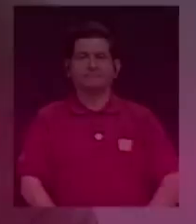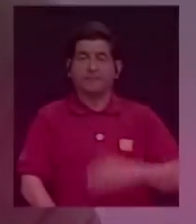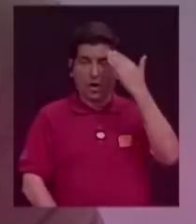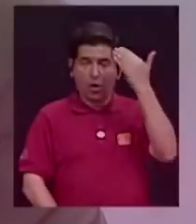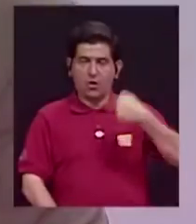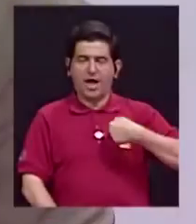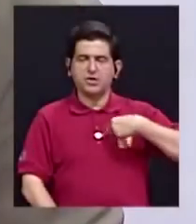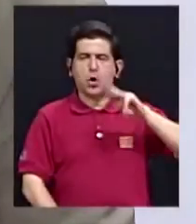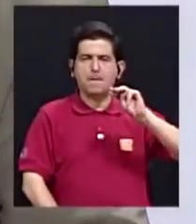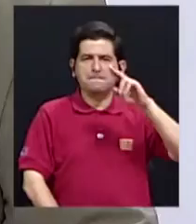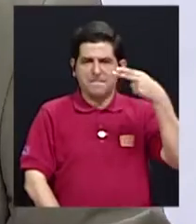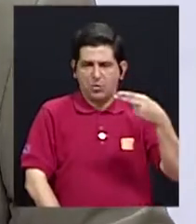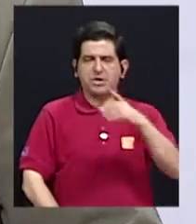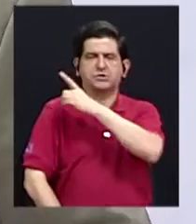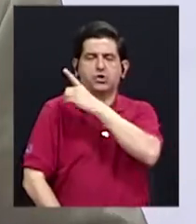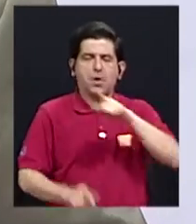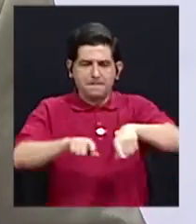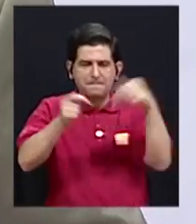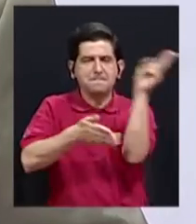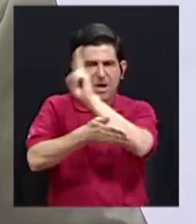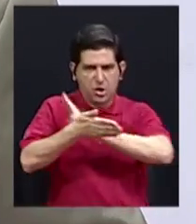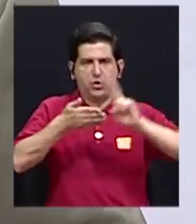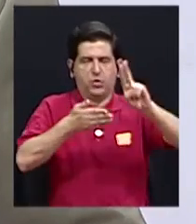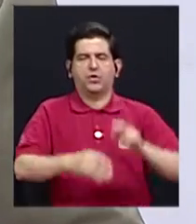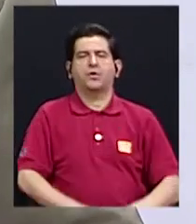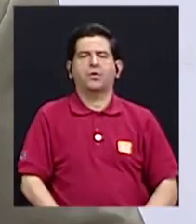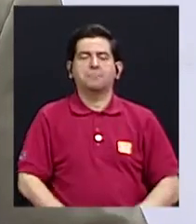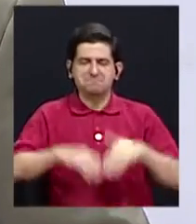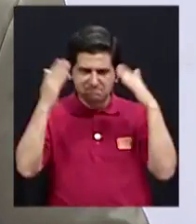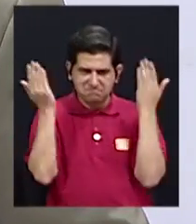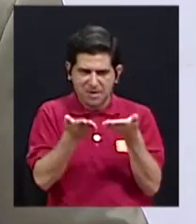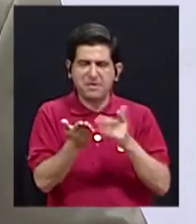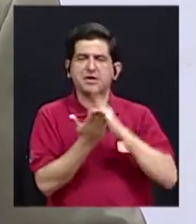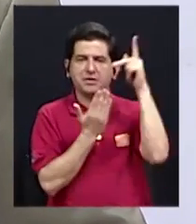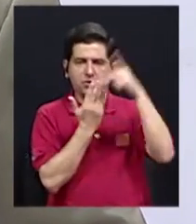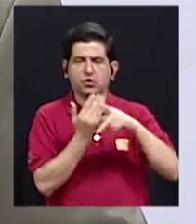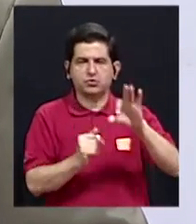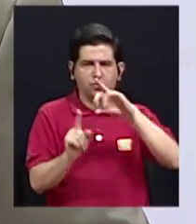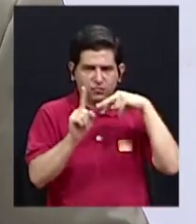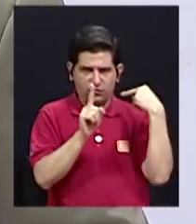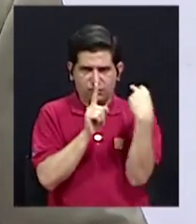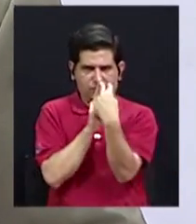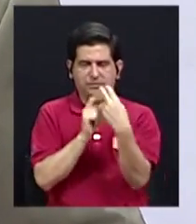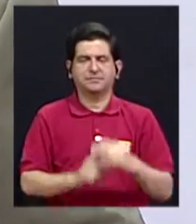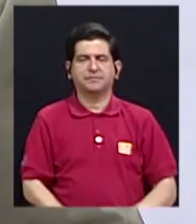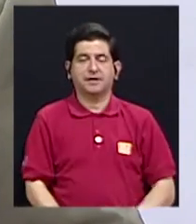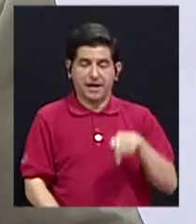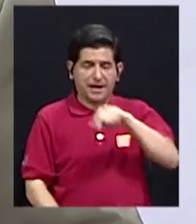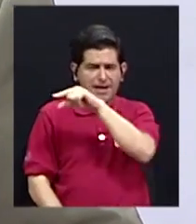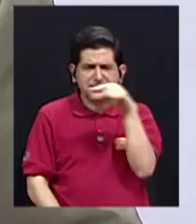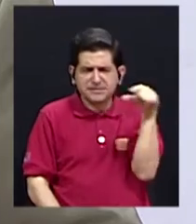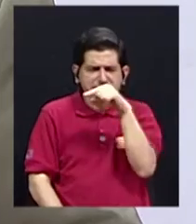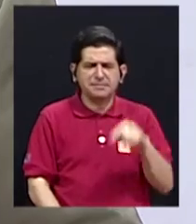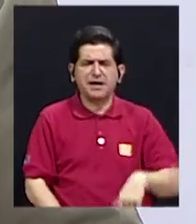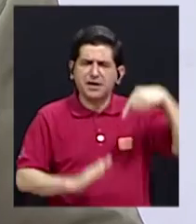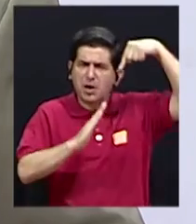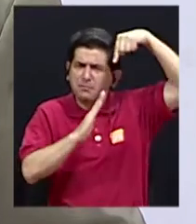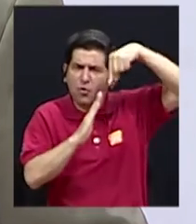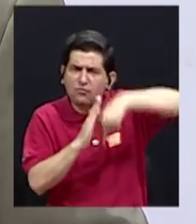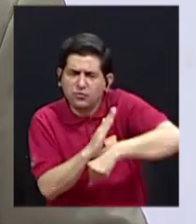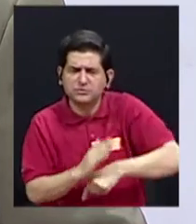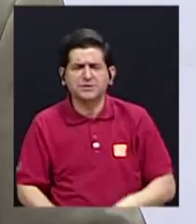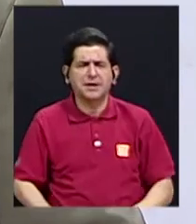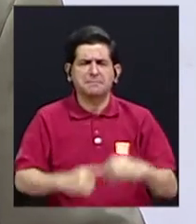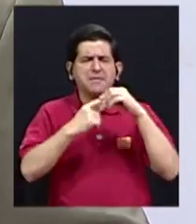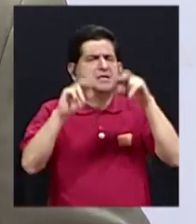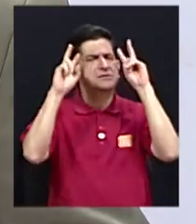hola soy mauricio herrera directora de manera universidad y luego de la bienvenida a su programa puntos de vista donde cada semana profundizamos en